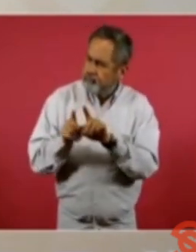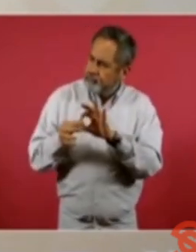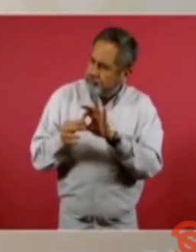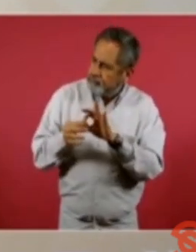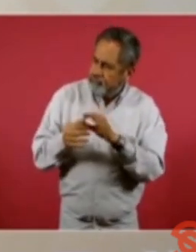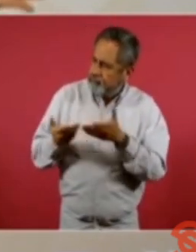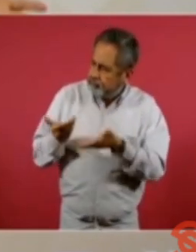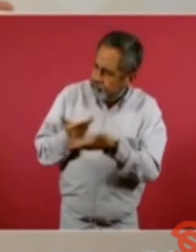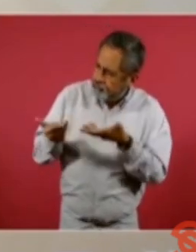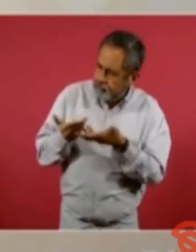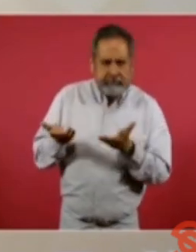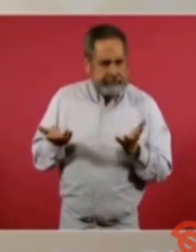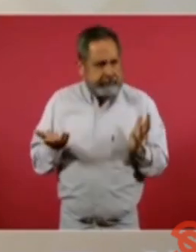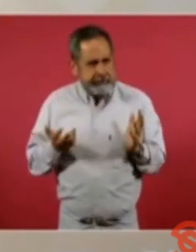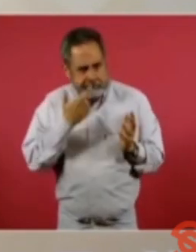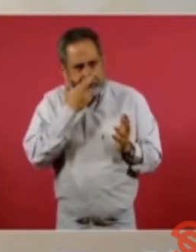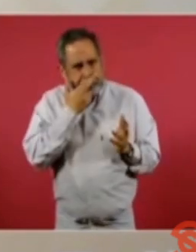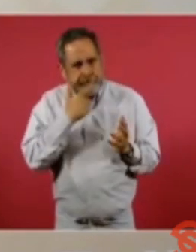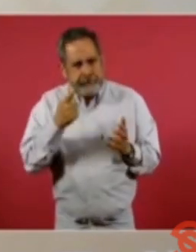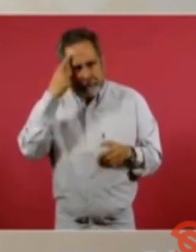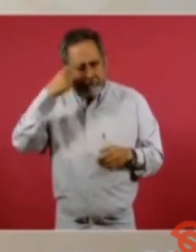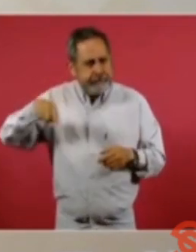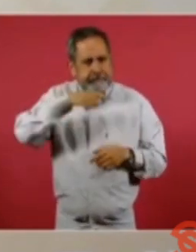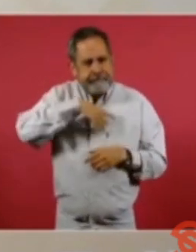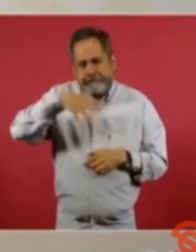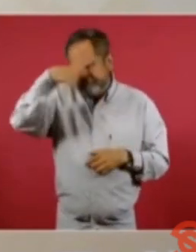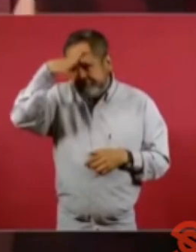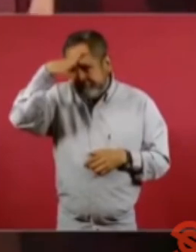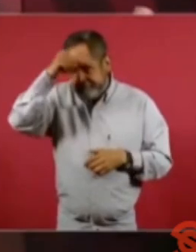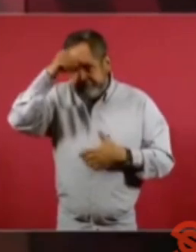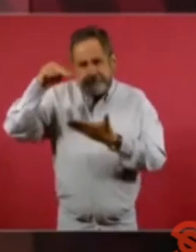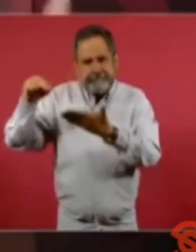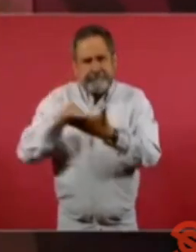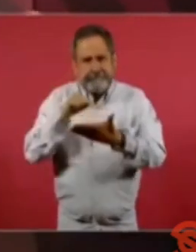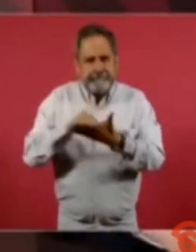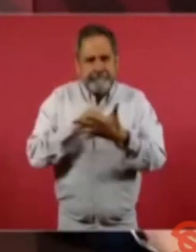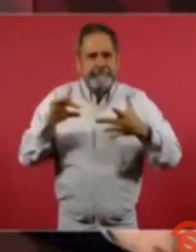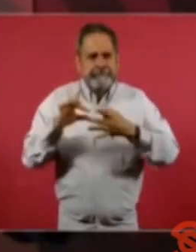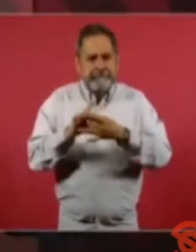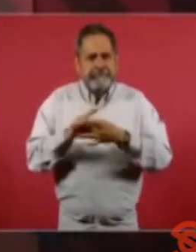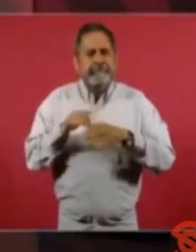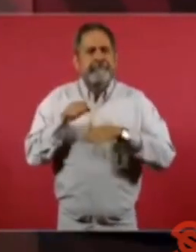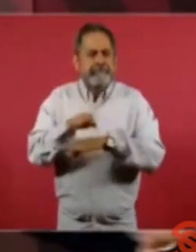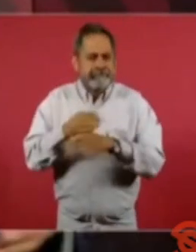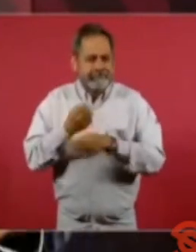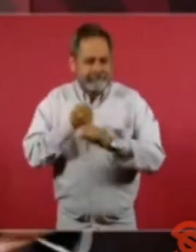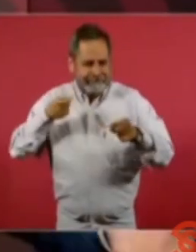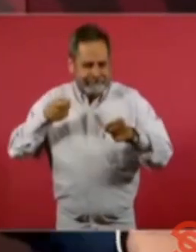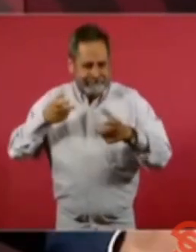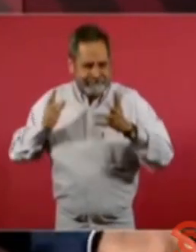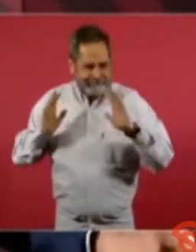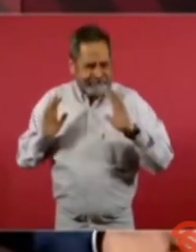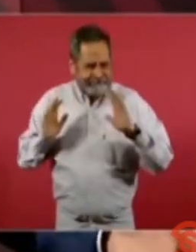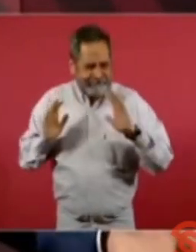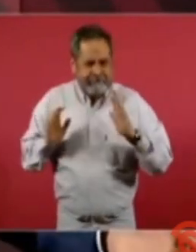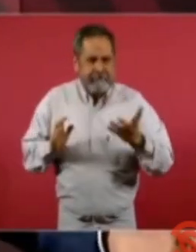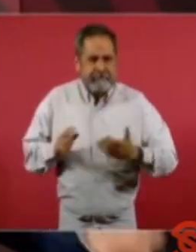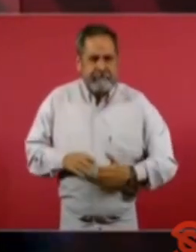para llegar, cuando menos, a un acuerdo, porque